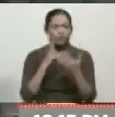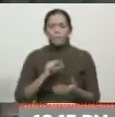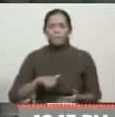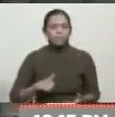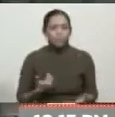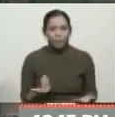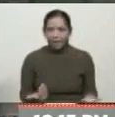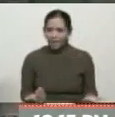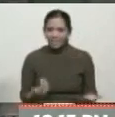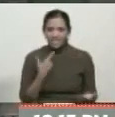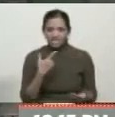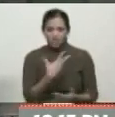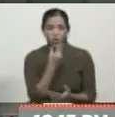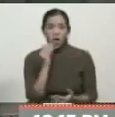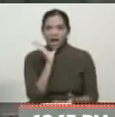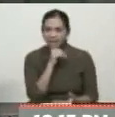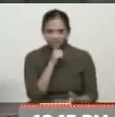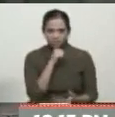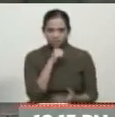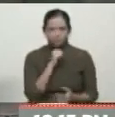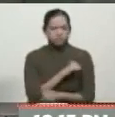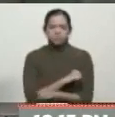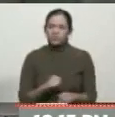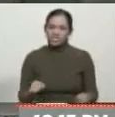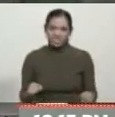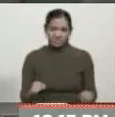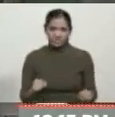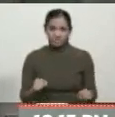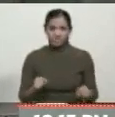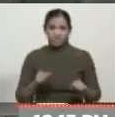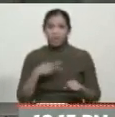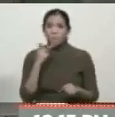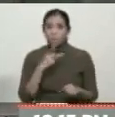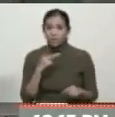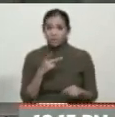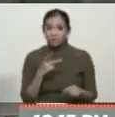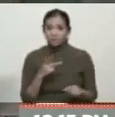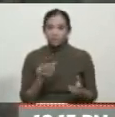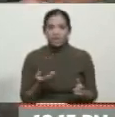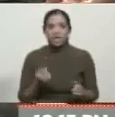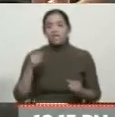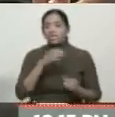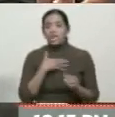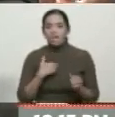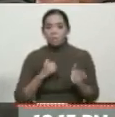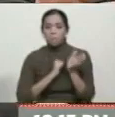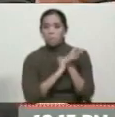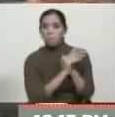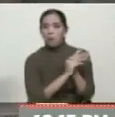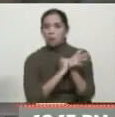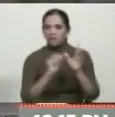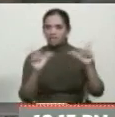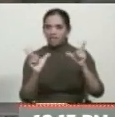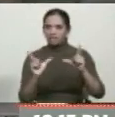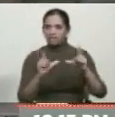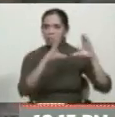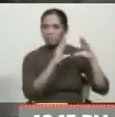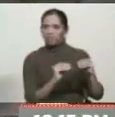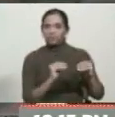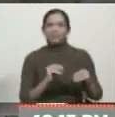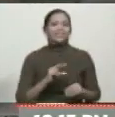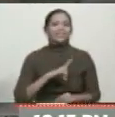como fenómeno de la política, que por más que intenten invisibilizarlo a través de la mediática privada, no van a